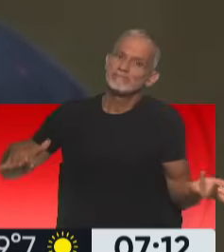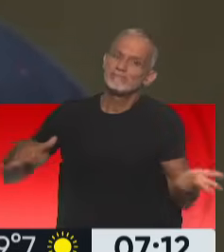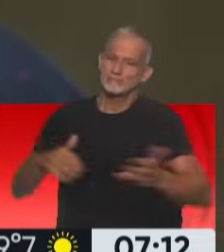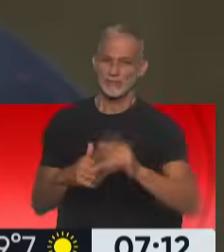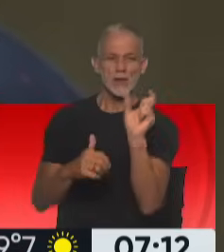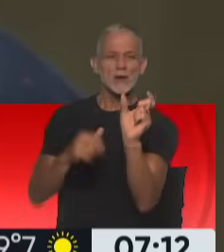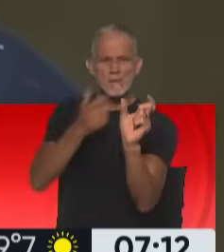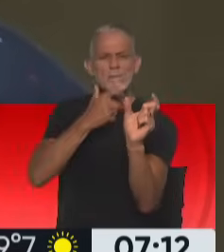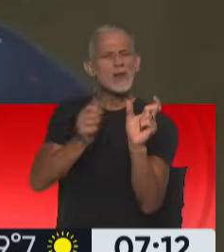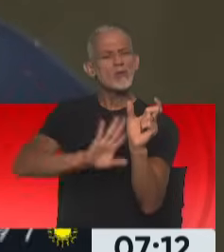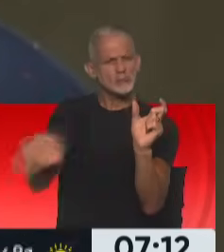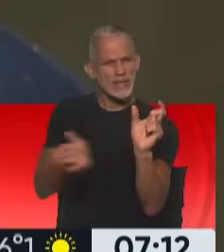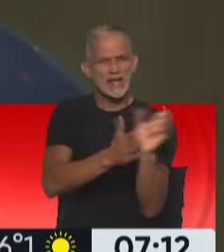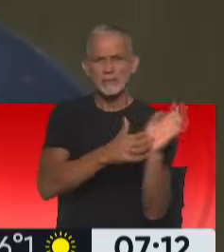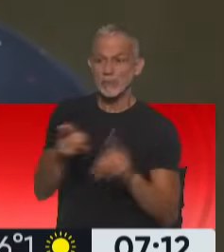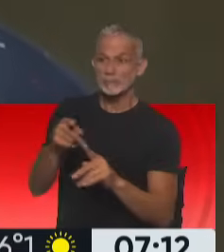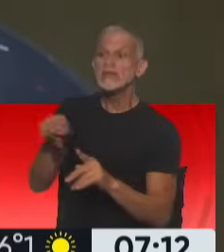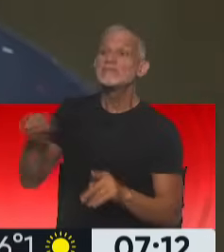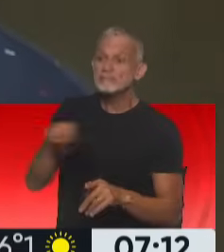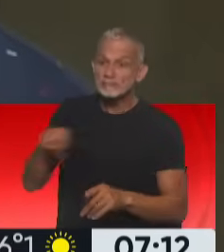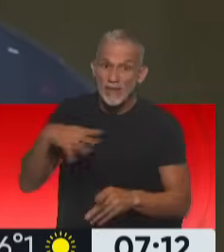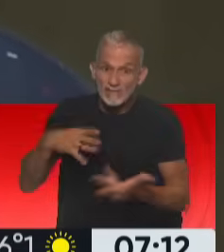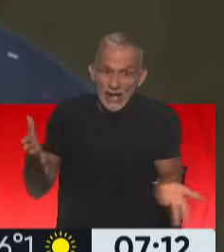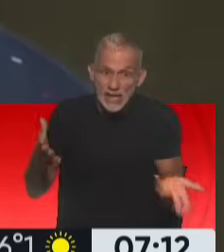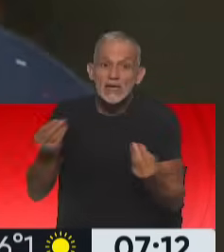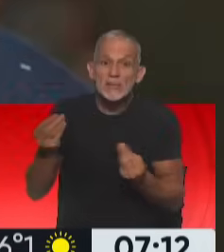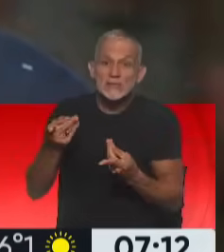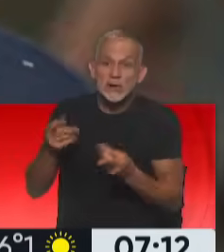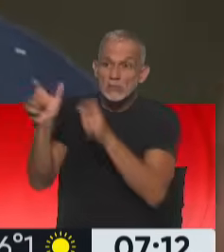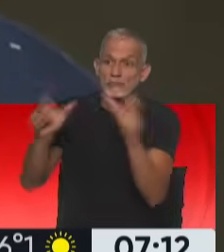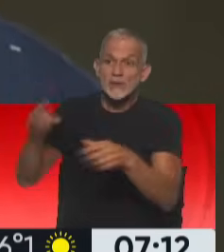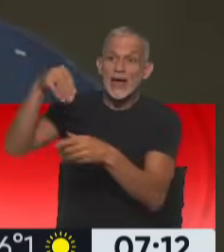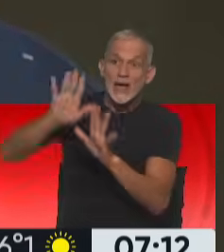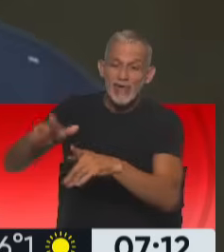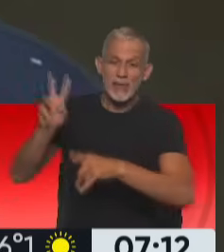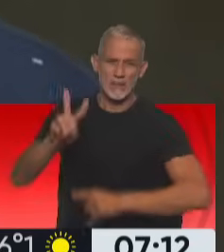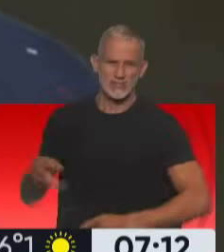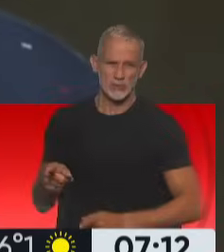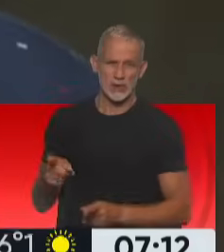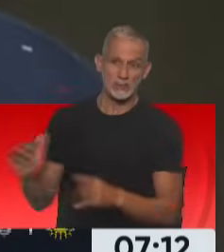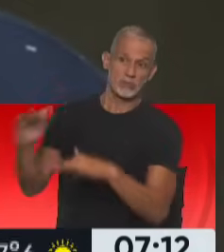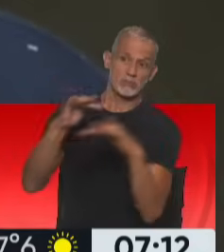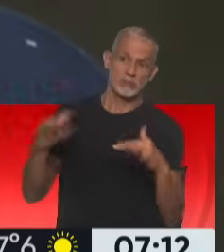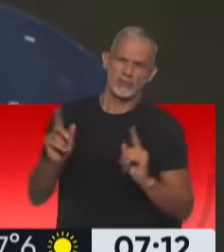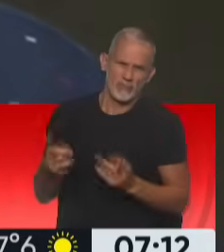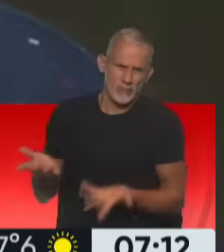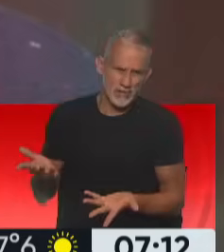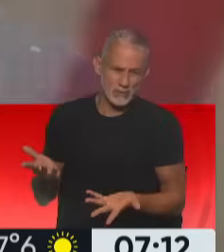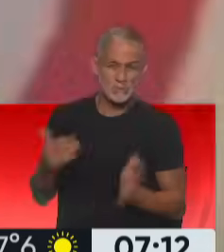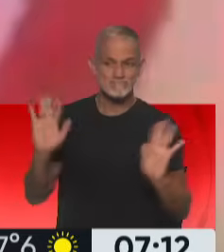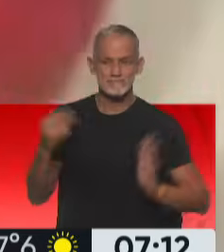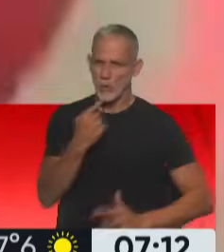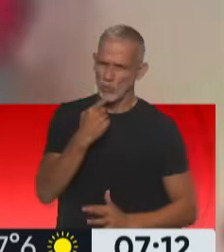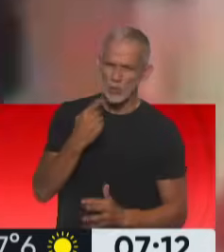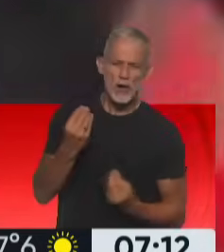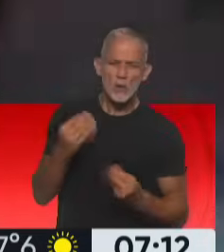primera parte de la frase y nos quedan los 3 puntos suspensivos. ¿Qué va a pasar con los demás? Por lo que escuchamos, no sabemos muy